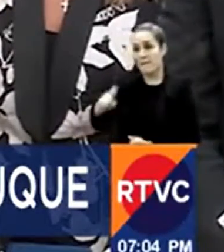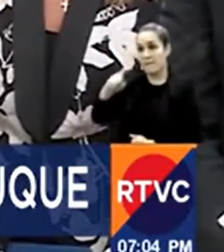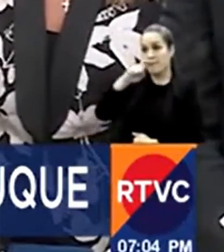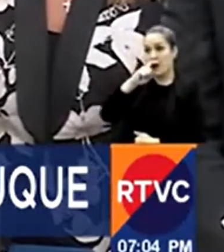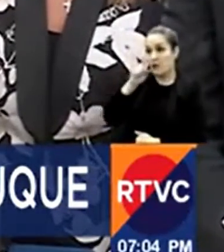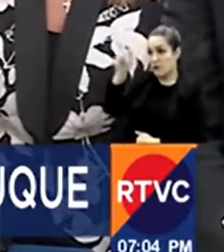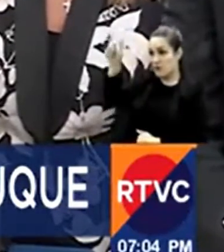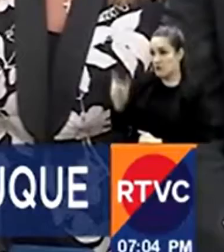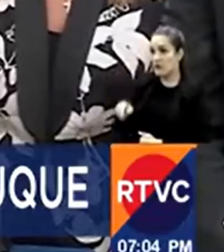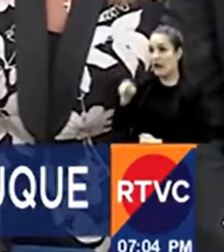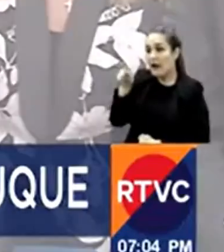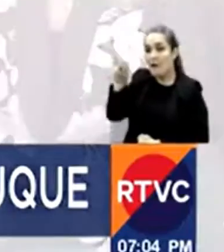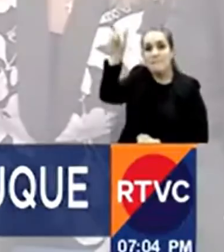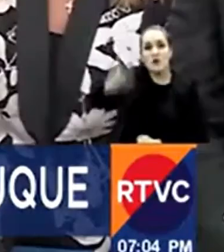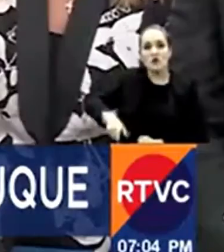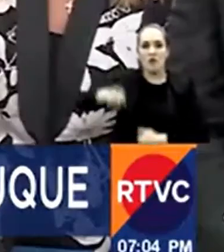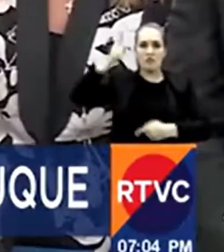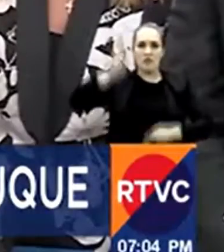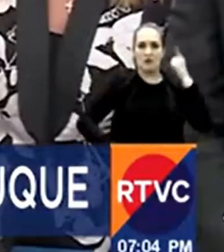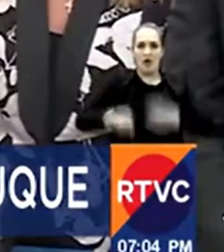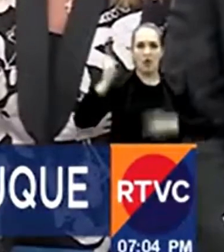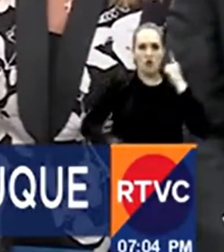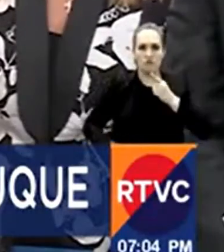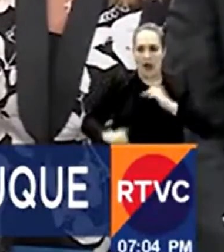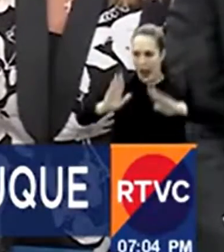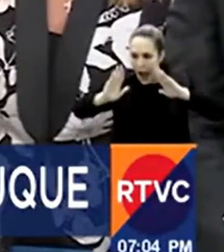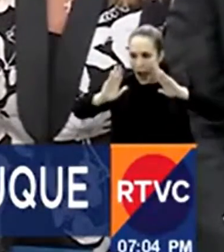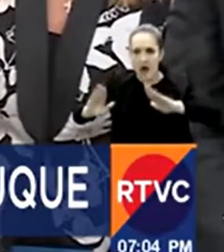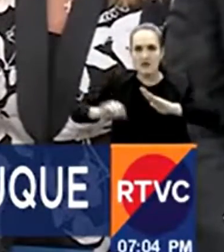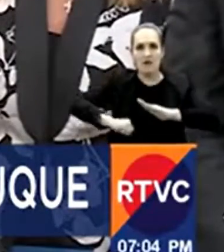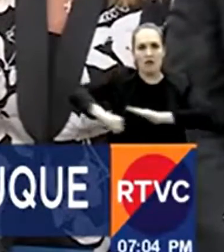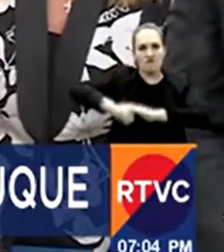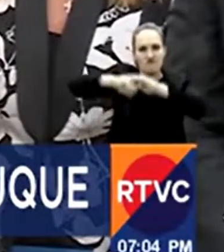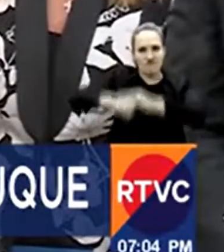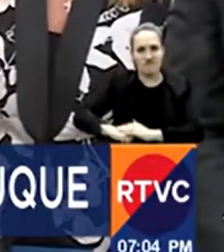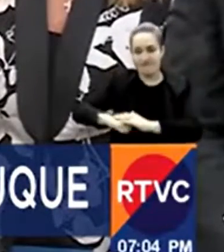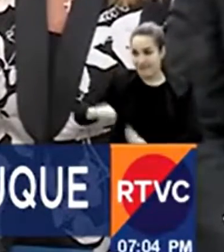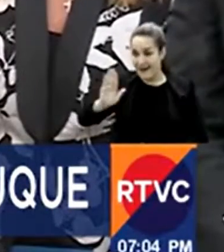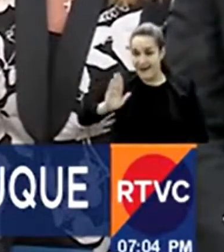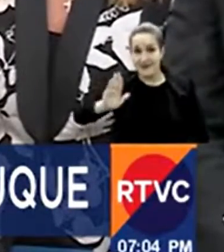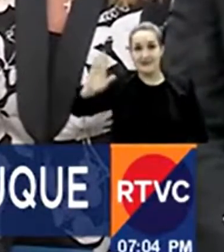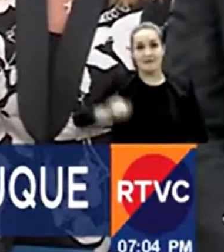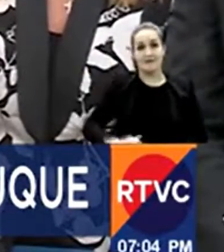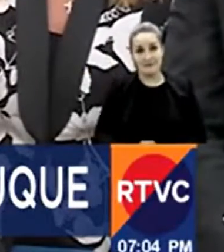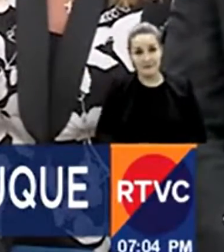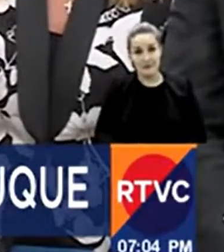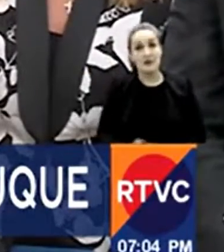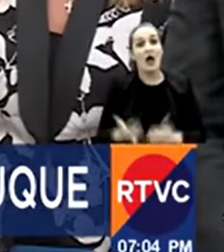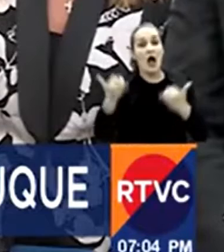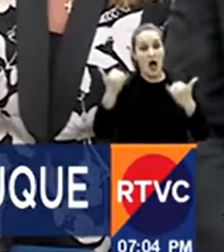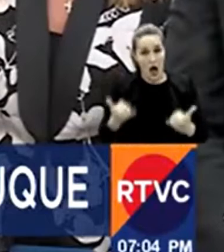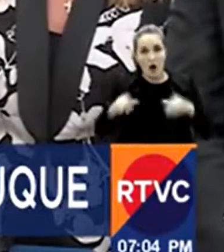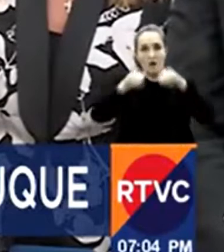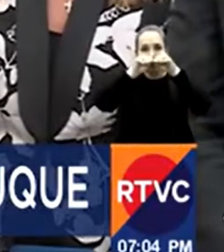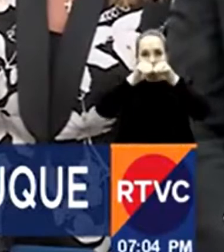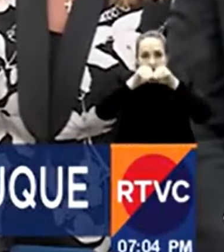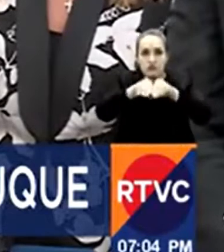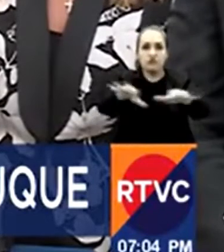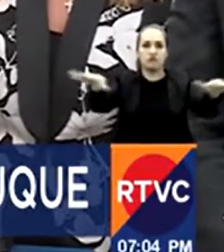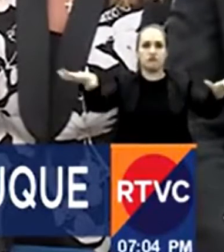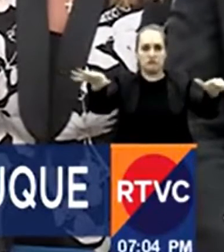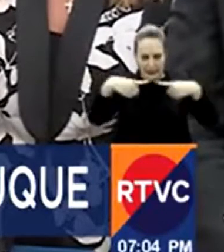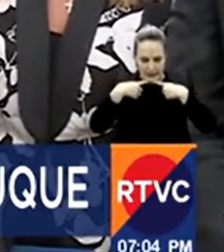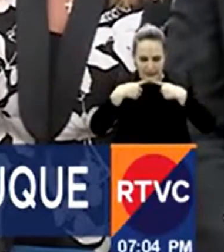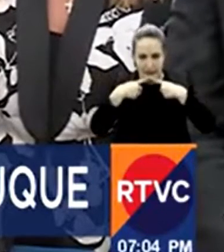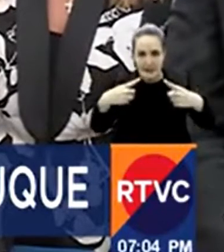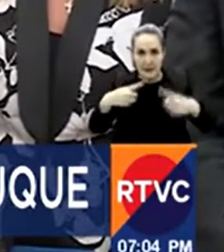Maduro es un dictador que está reflejado hoy en esta declaración conjunta, es que los